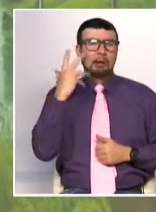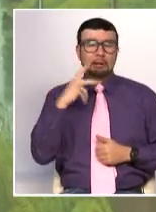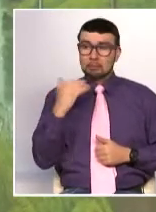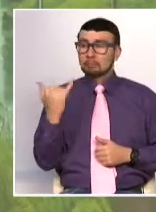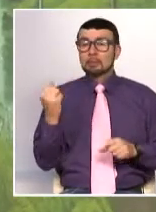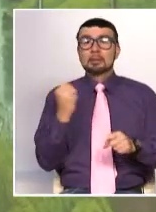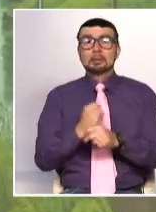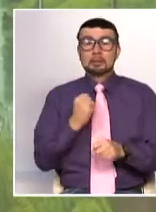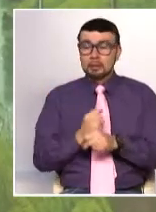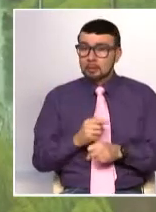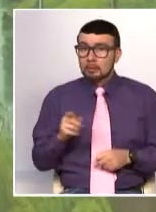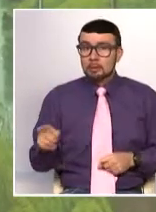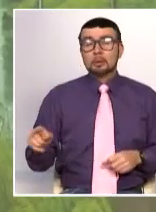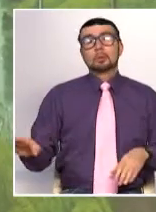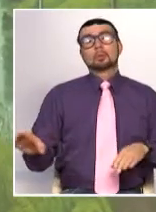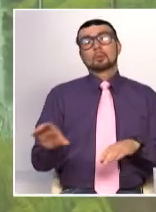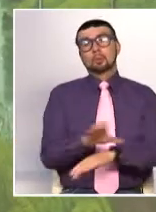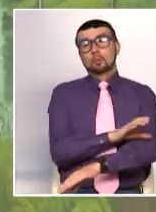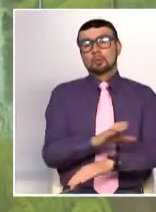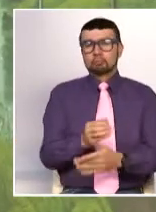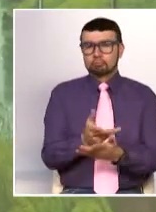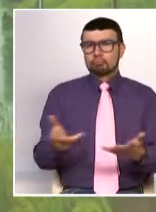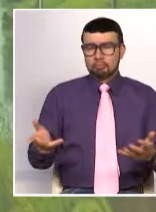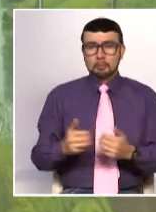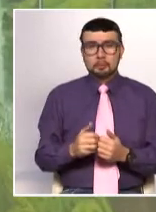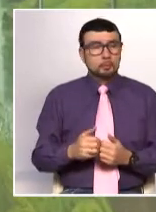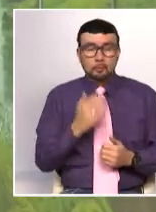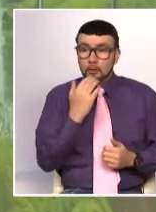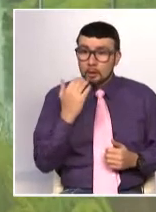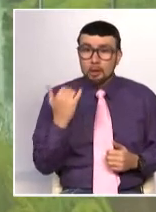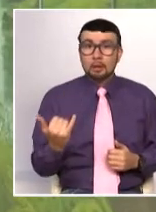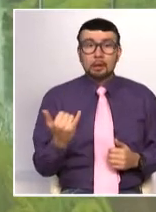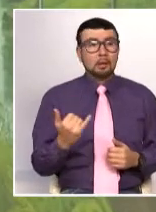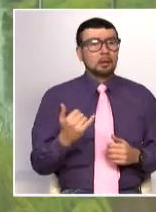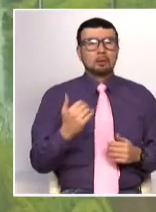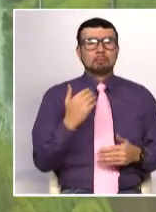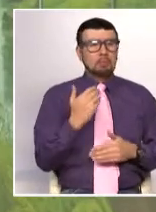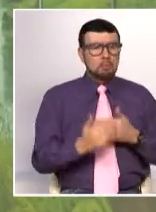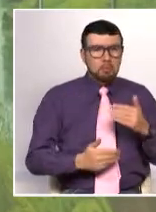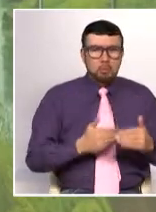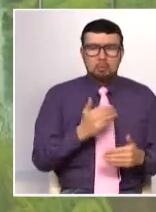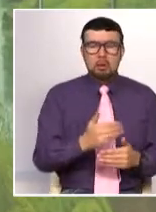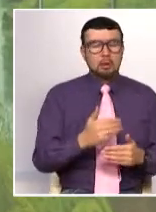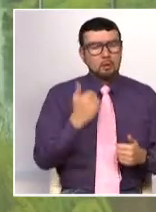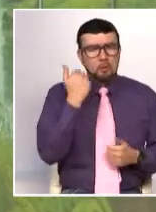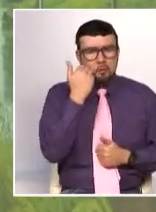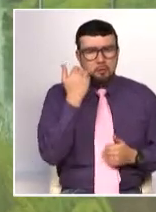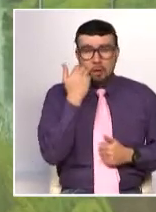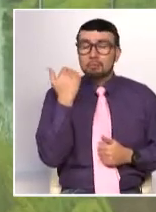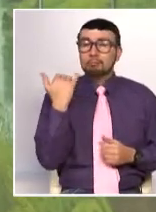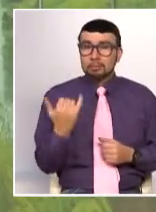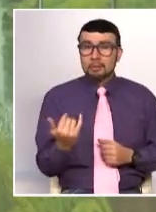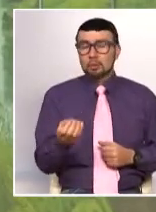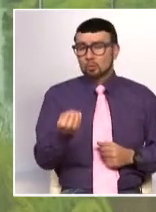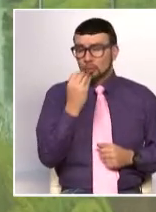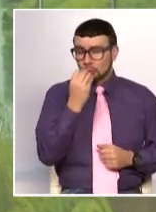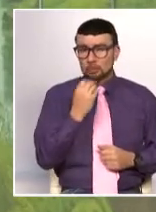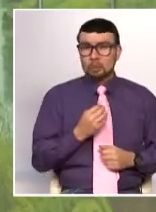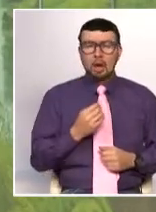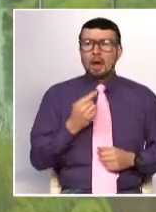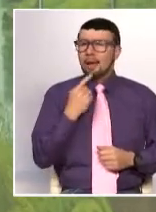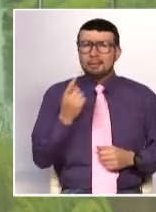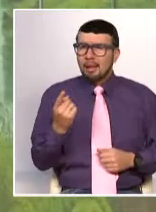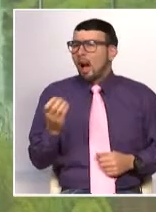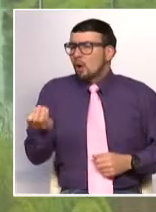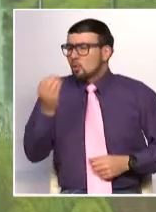frente a un computador la intoxicación como tal con los alimentos no lo que estamos hablando crítica jorgenrique de que cayó mal y de que